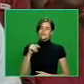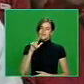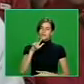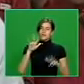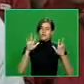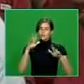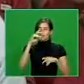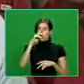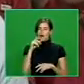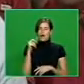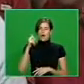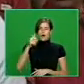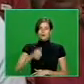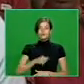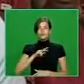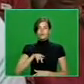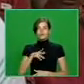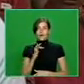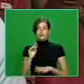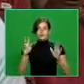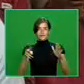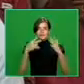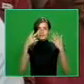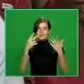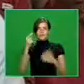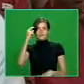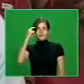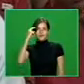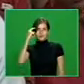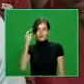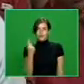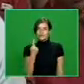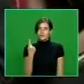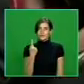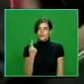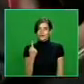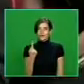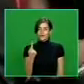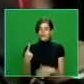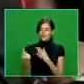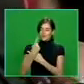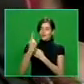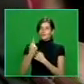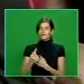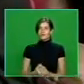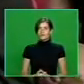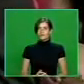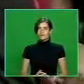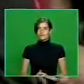años nosotros apenas tenemos 17 días que usted nos encomendó esta